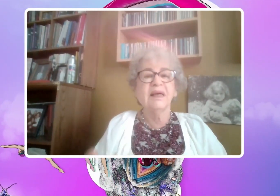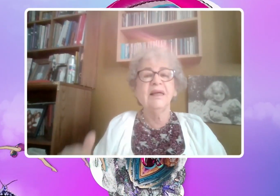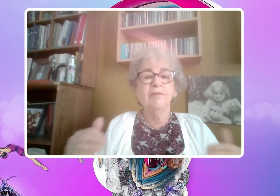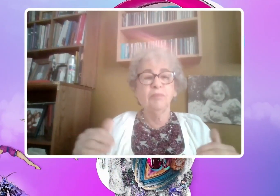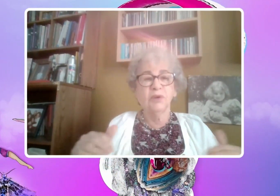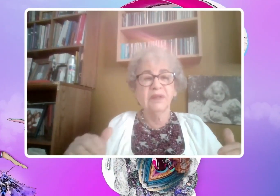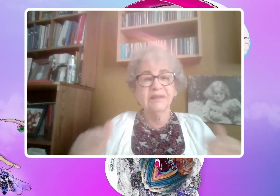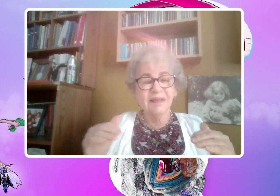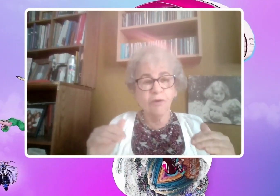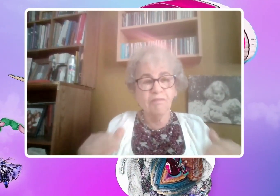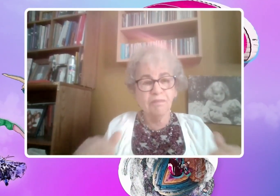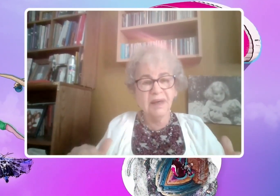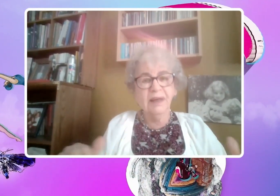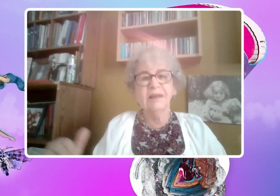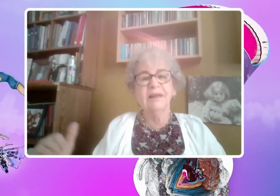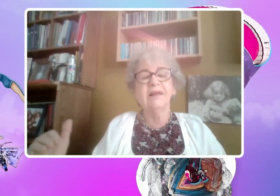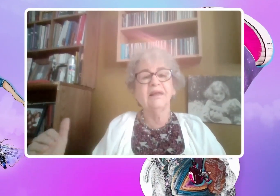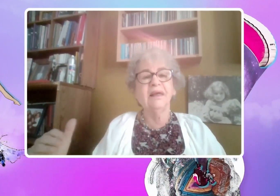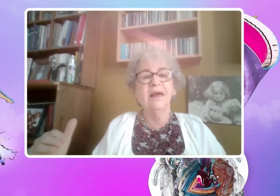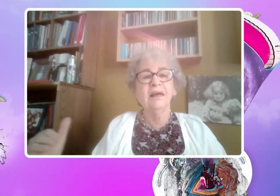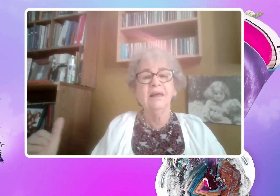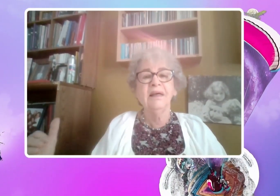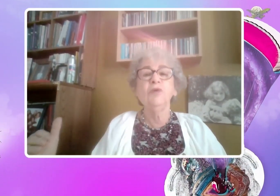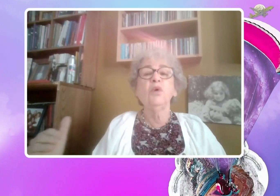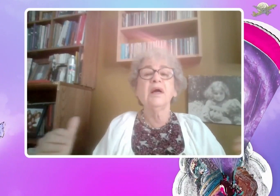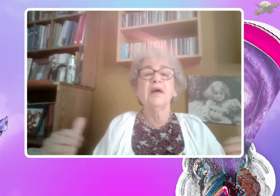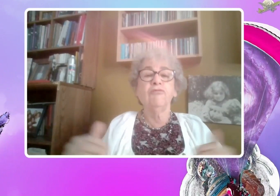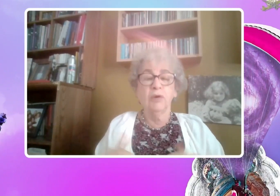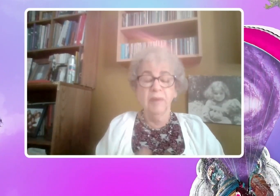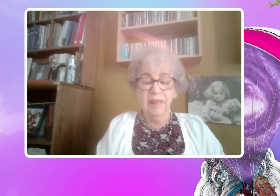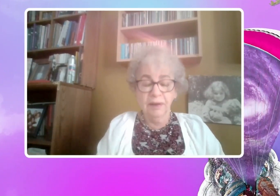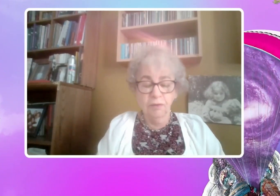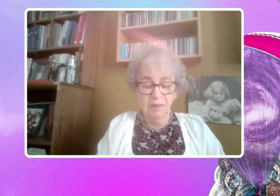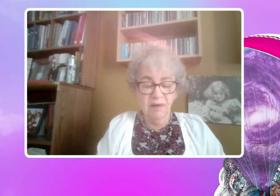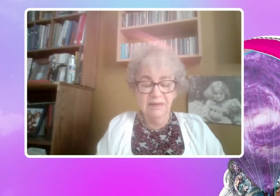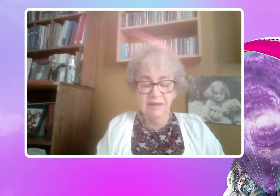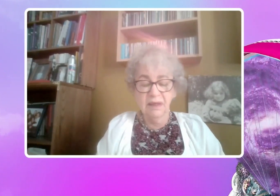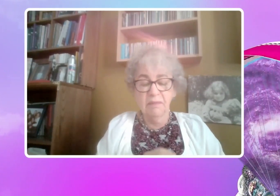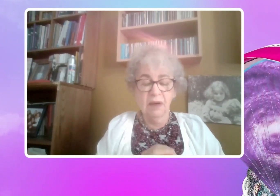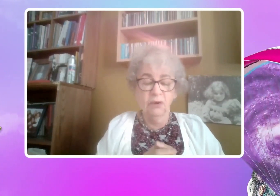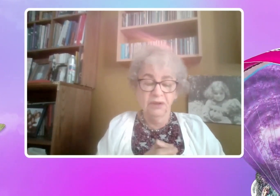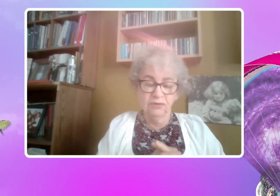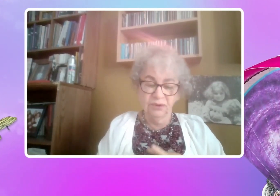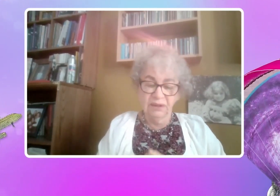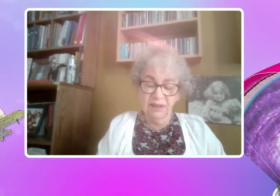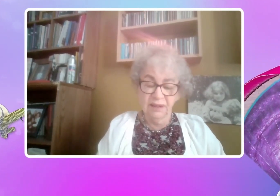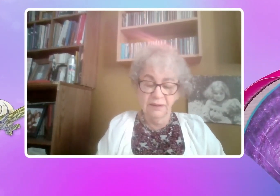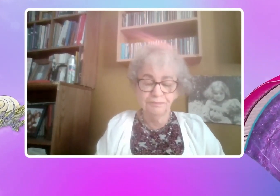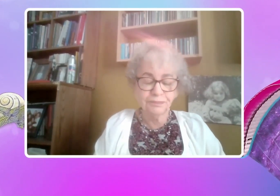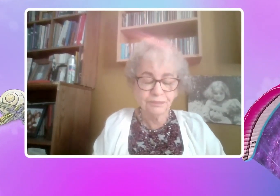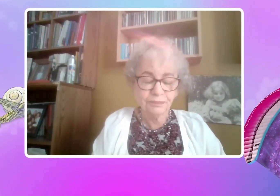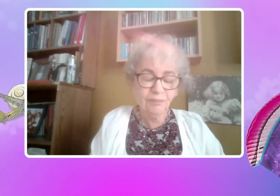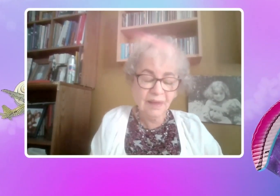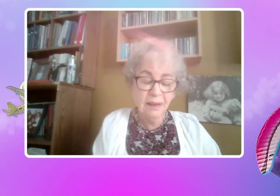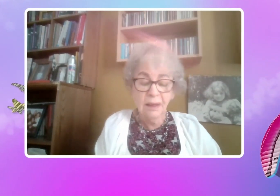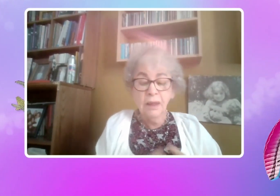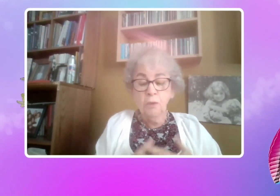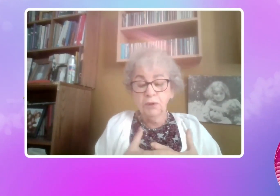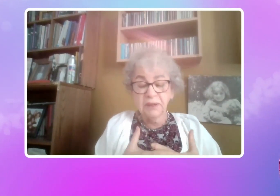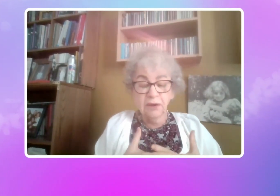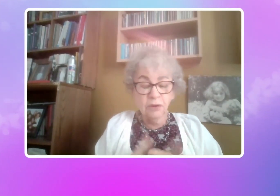con fuerza la importancia de romper la jerarquía y buscar formas de convivencia más horizontales.